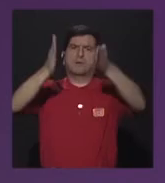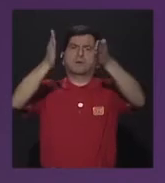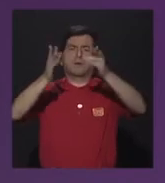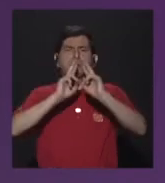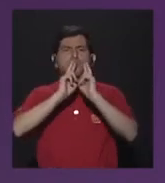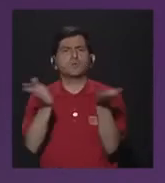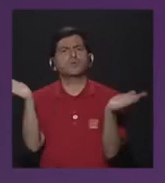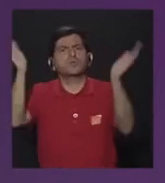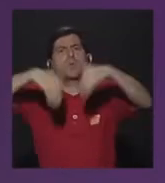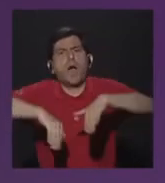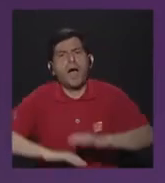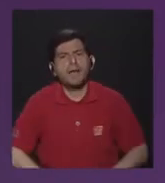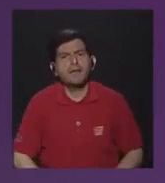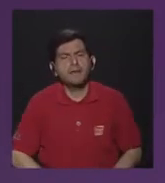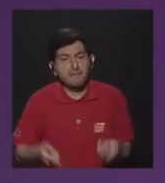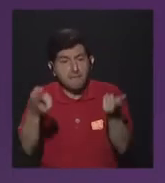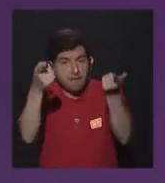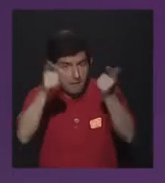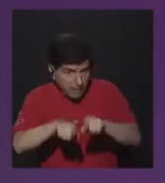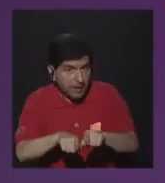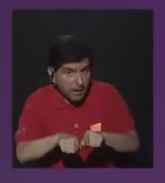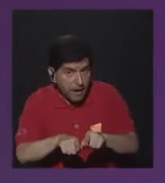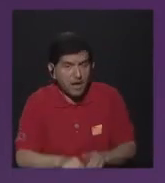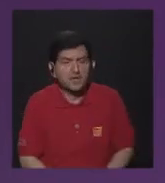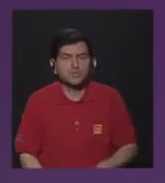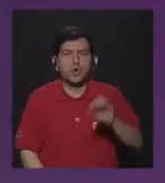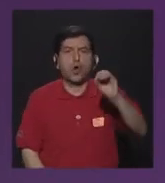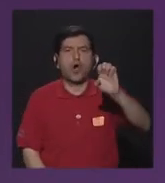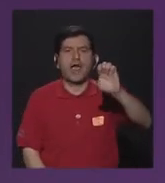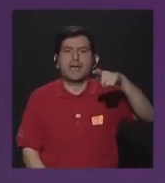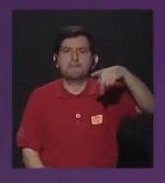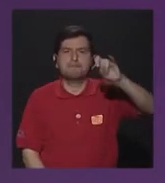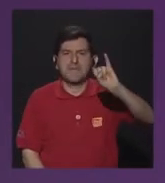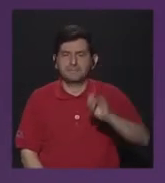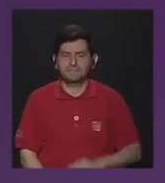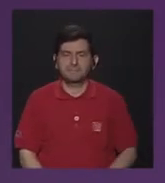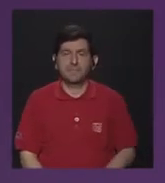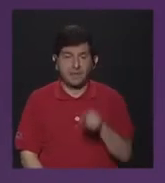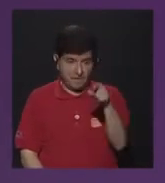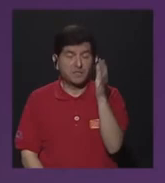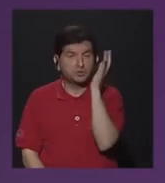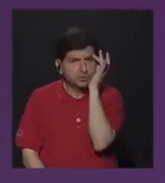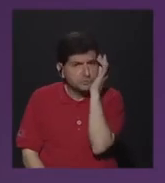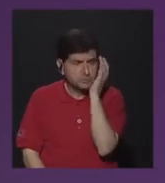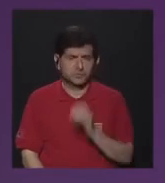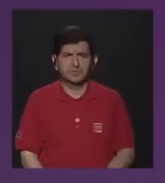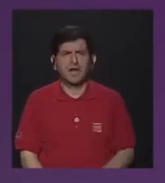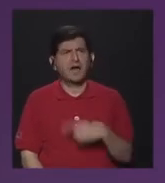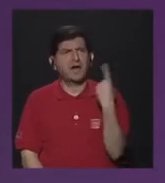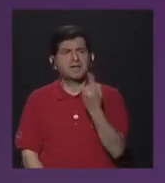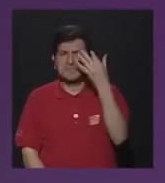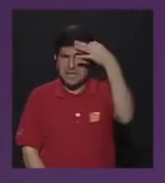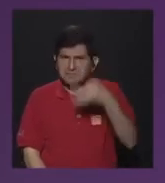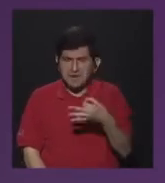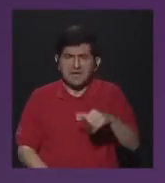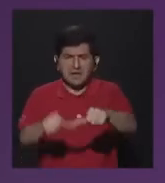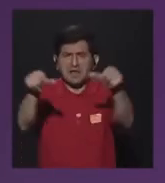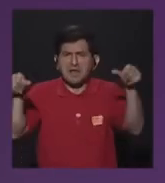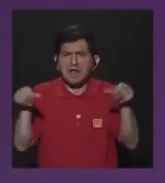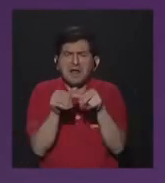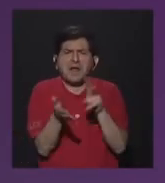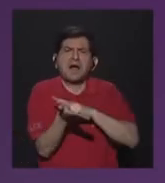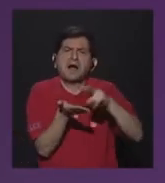hay respuestas concretas por parte de bp y eso realmente preocupa siempre se considera un área verde